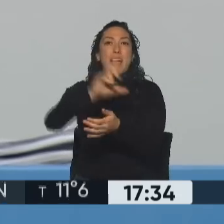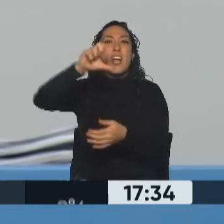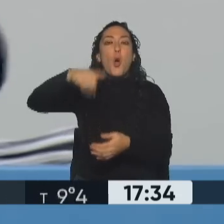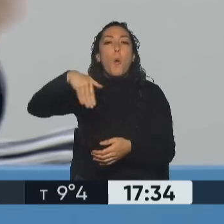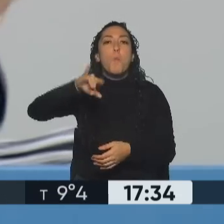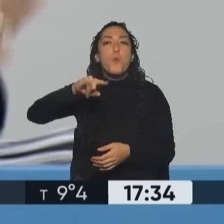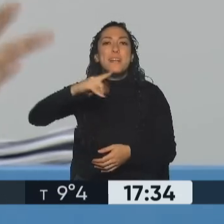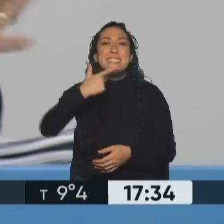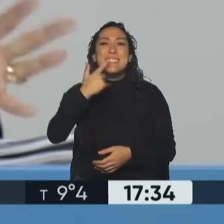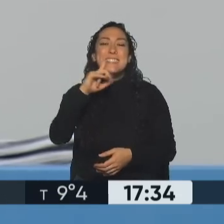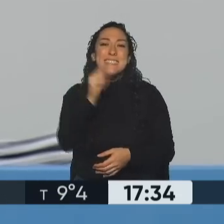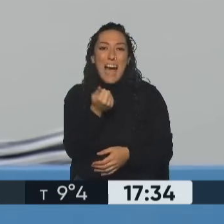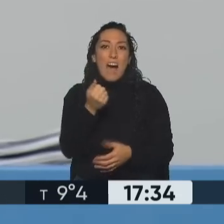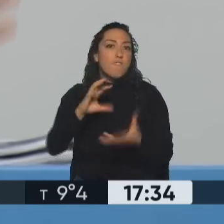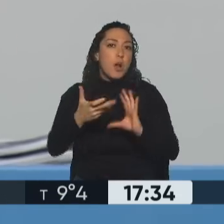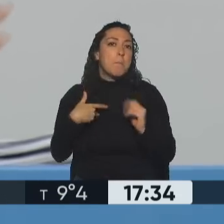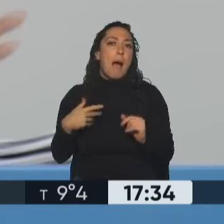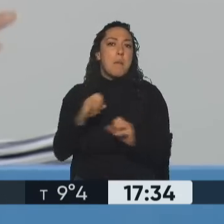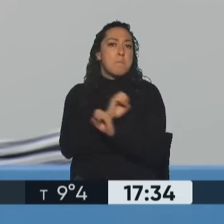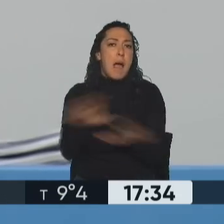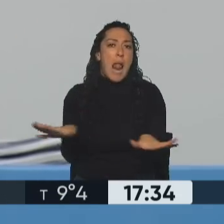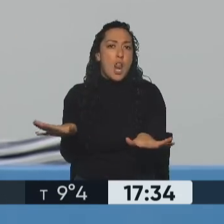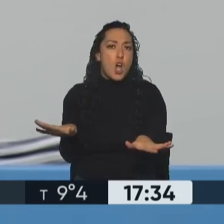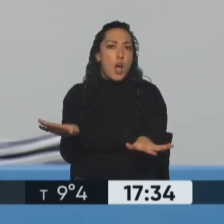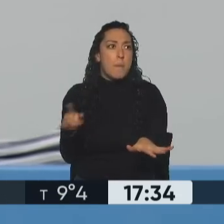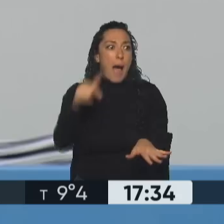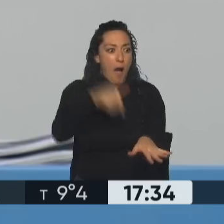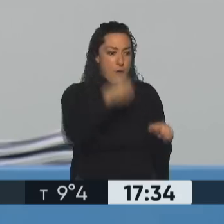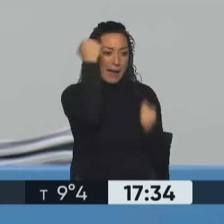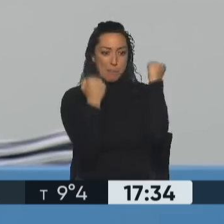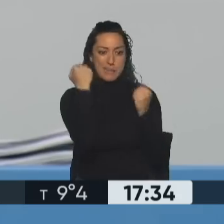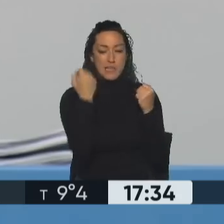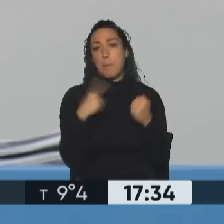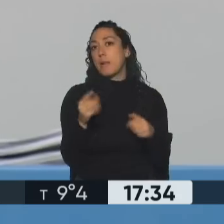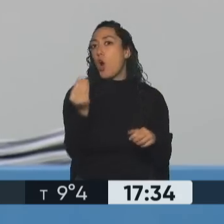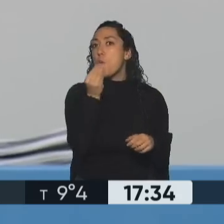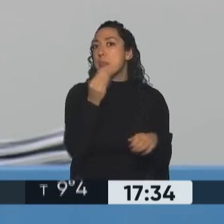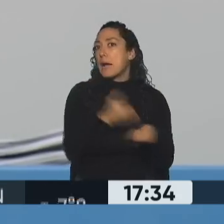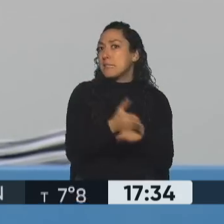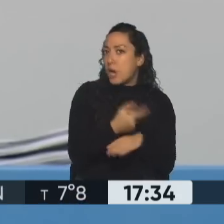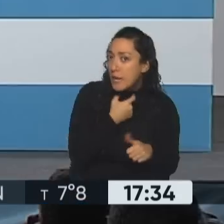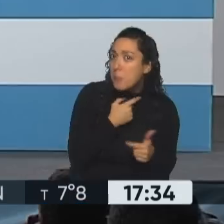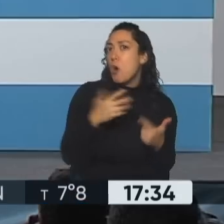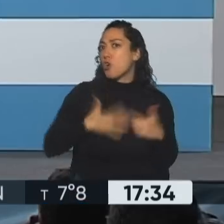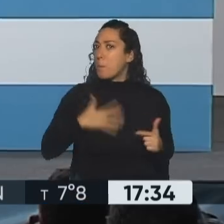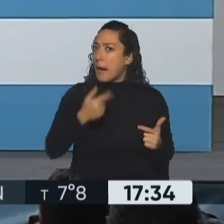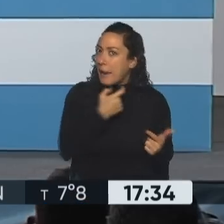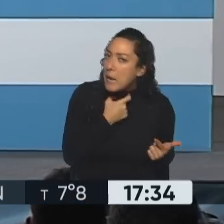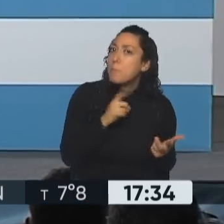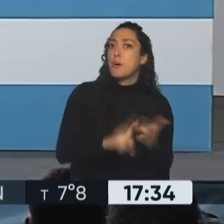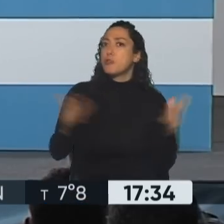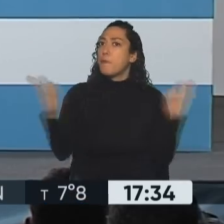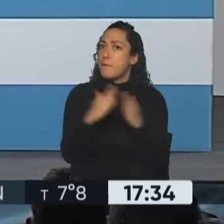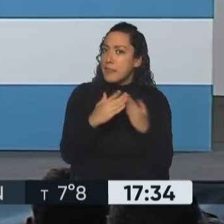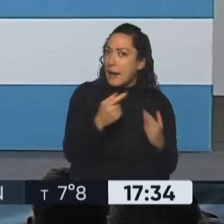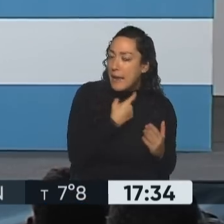malo. Bueno, ahora somos capitalistas, pero queremos consumir, queremos tener acceso a la comida, a la ropa, a la